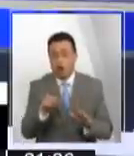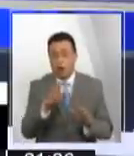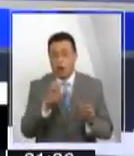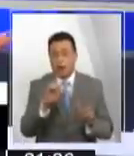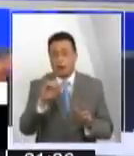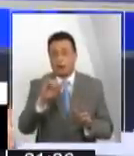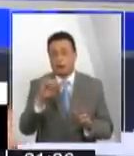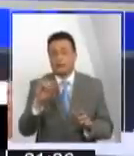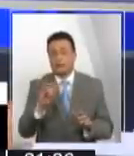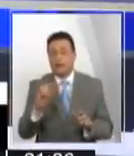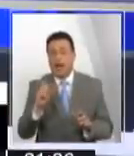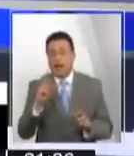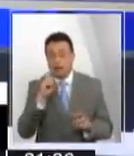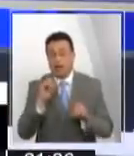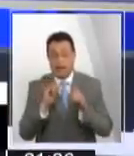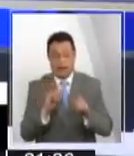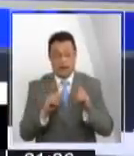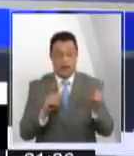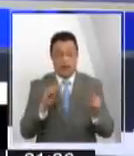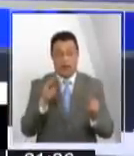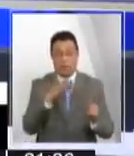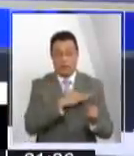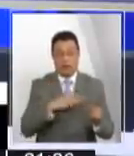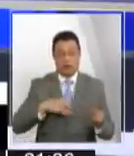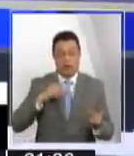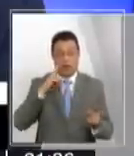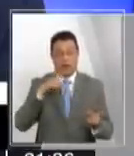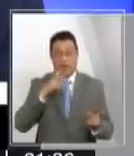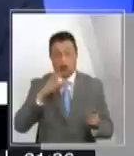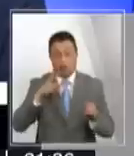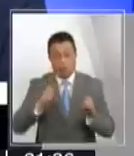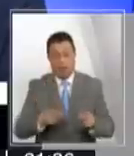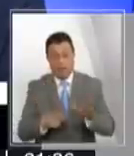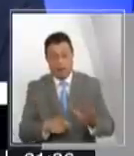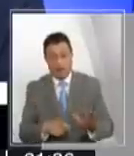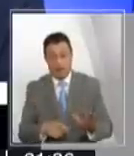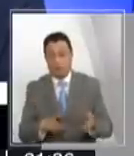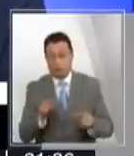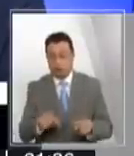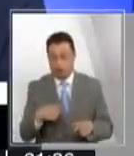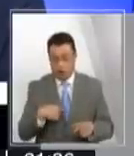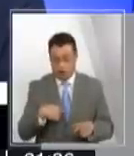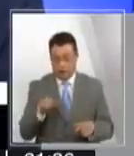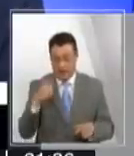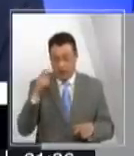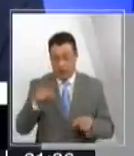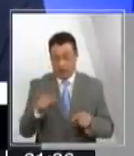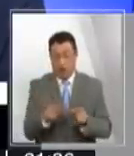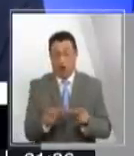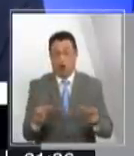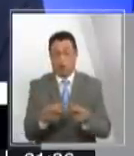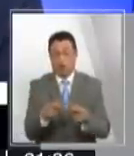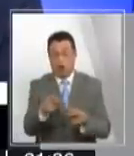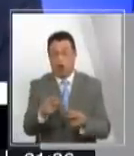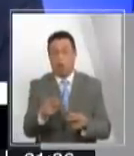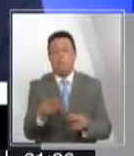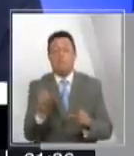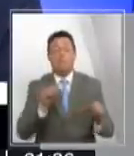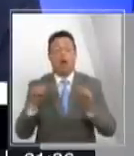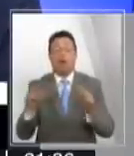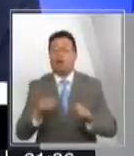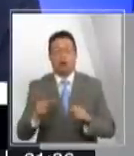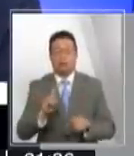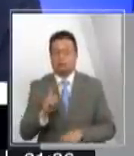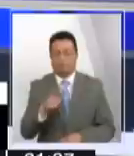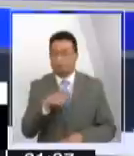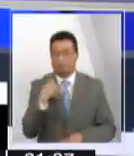el ministro Fernández, su camarada, debiera seguir en la cartera de Interior? Yo creo que este comité político no da el ancho para las tareas que